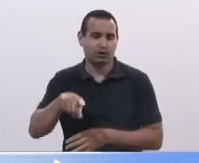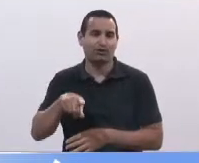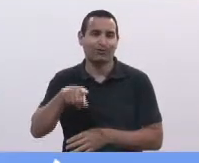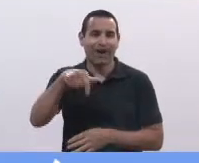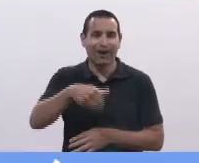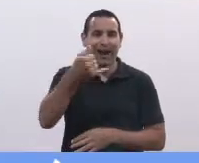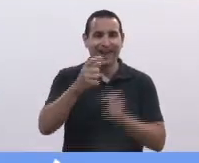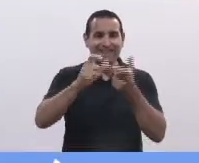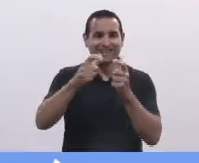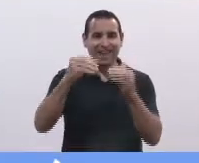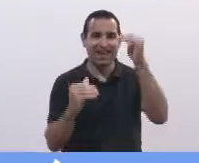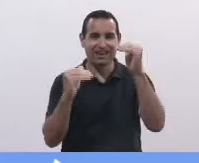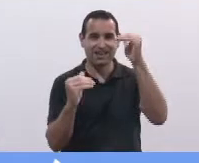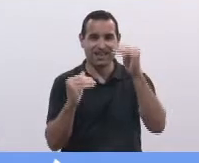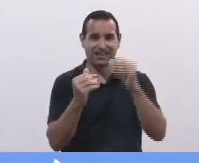La brecha cambiaria